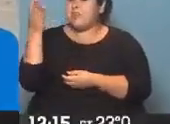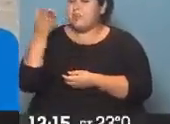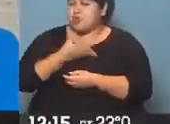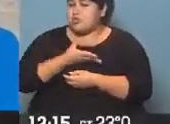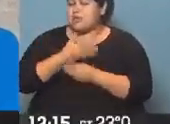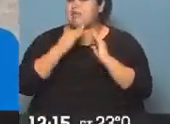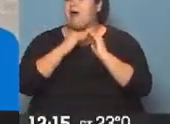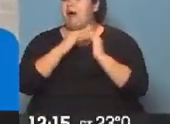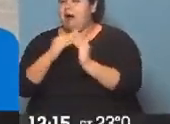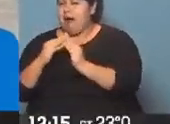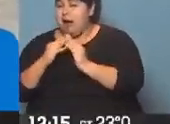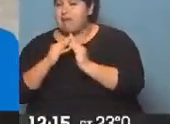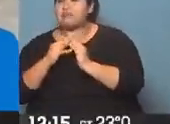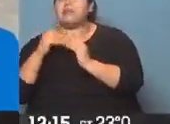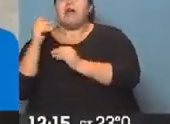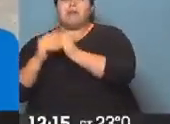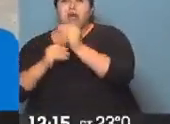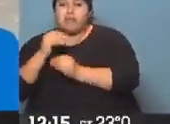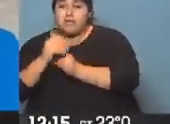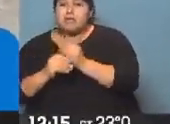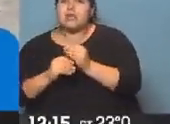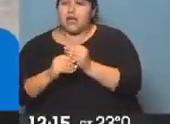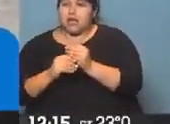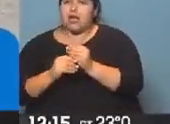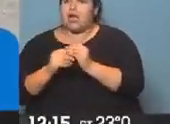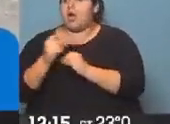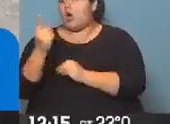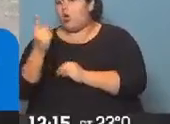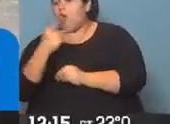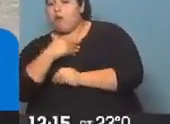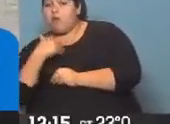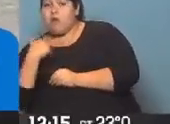hogares monoparentales, si tienen un padre o